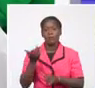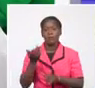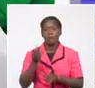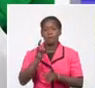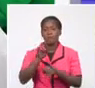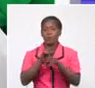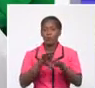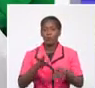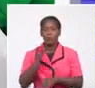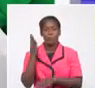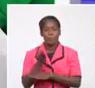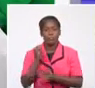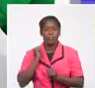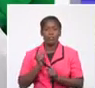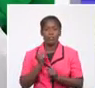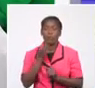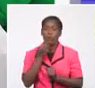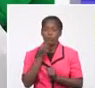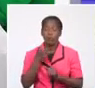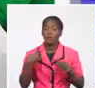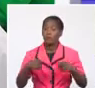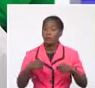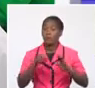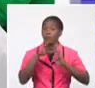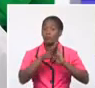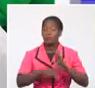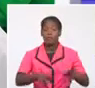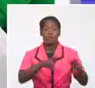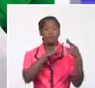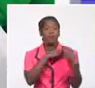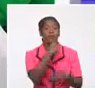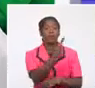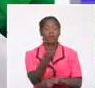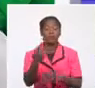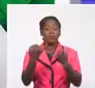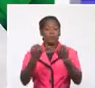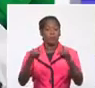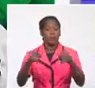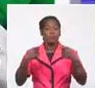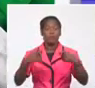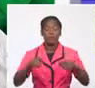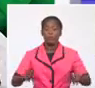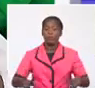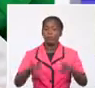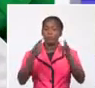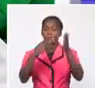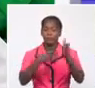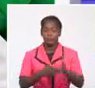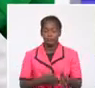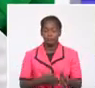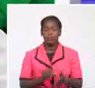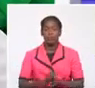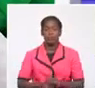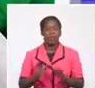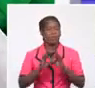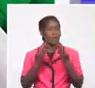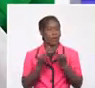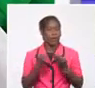además de las medidas de restricción, la responsabilidad de cada una de las personas, de cada una de las